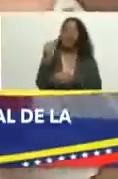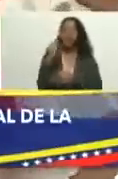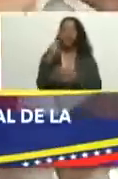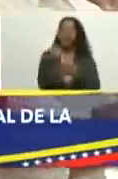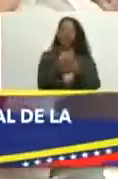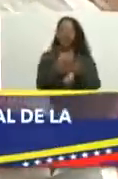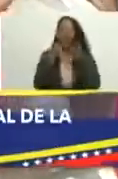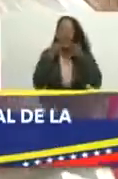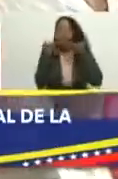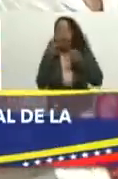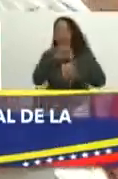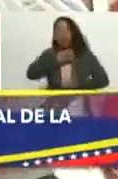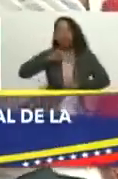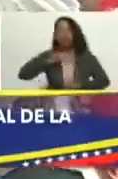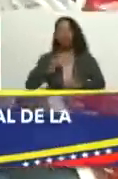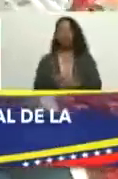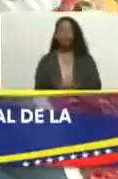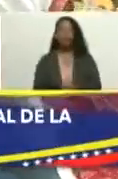privadas.